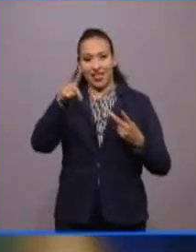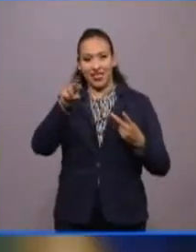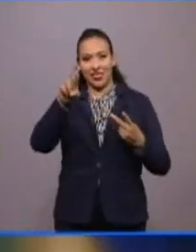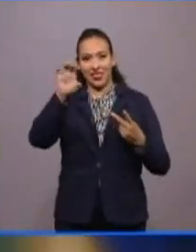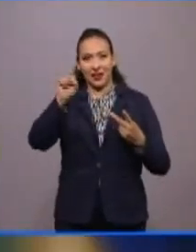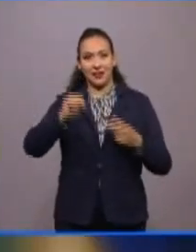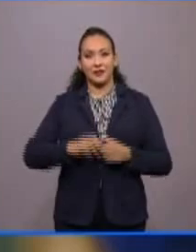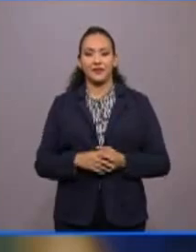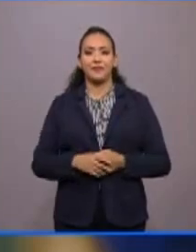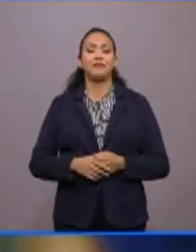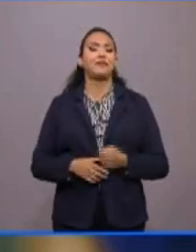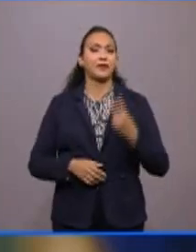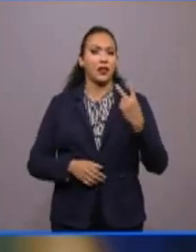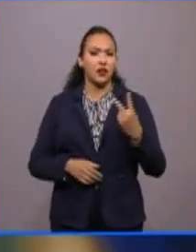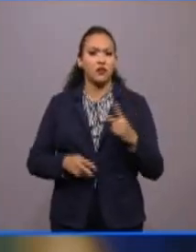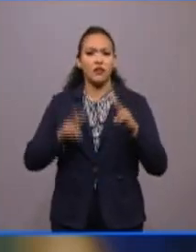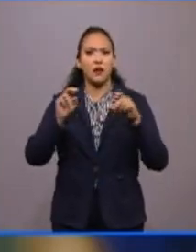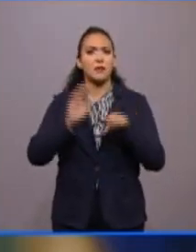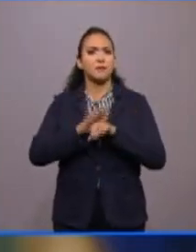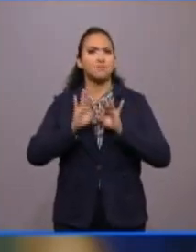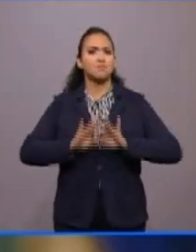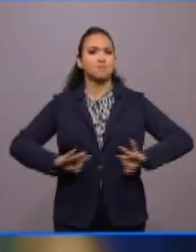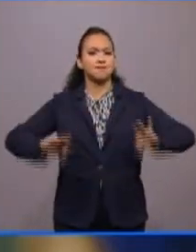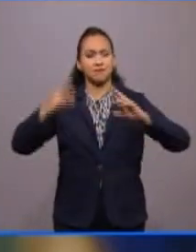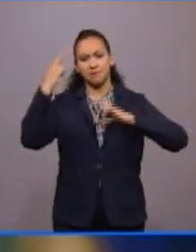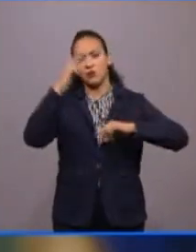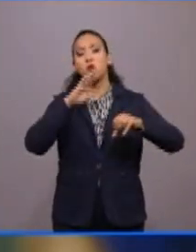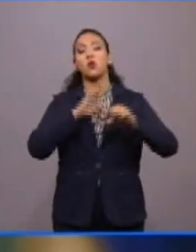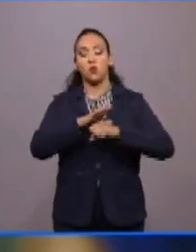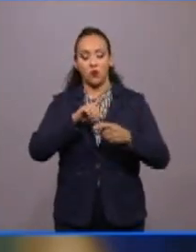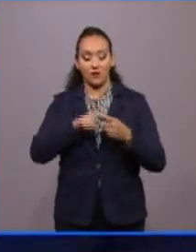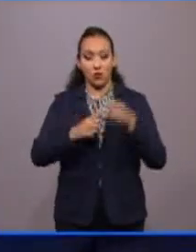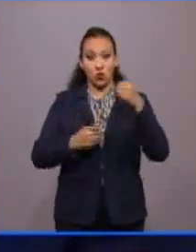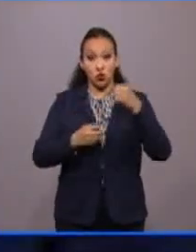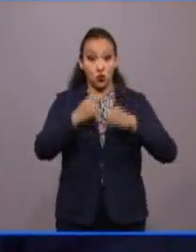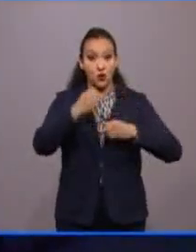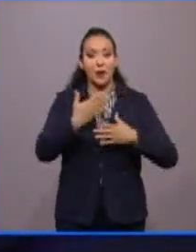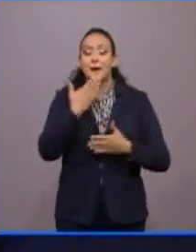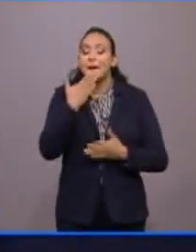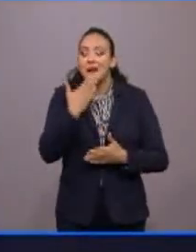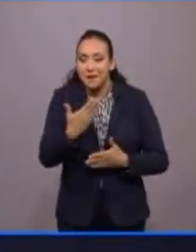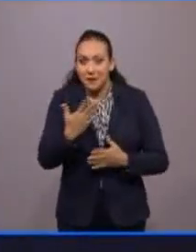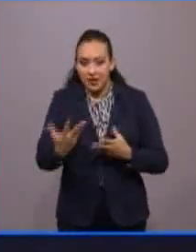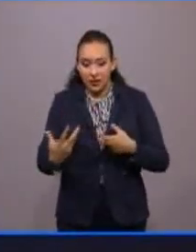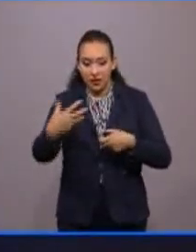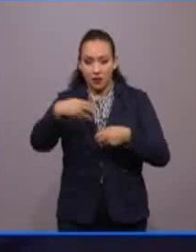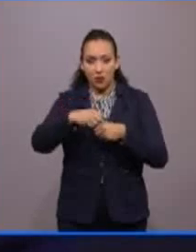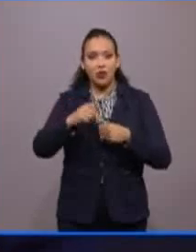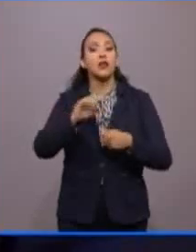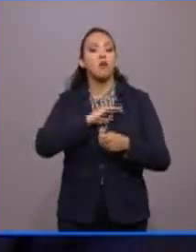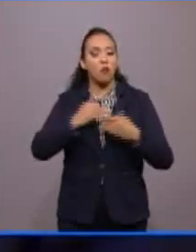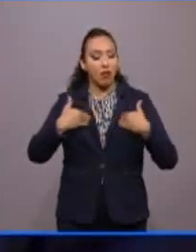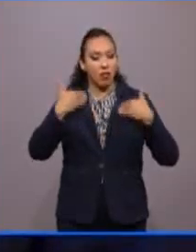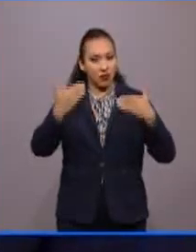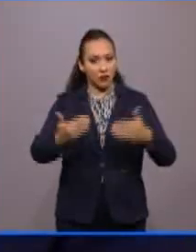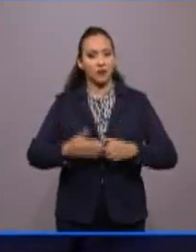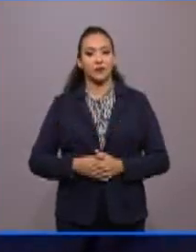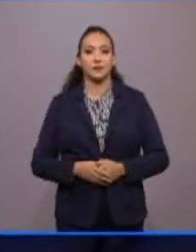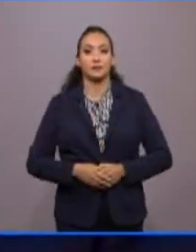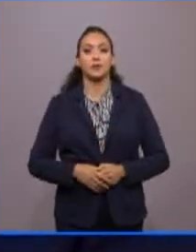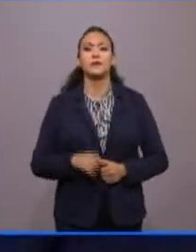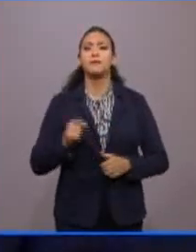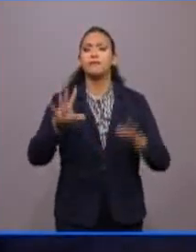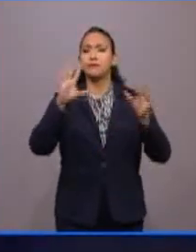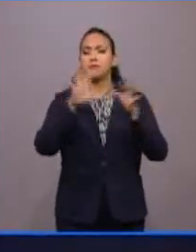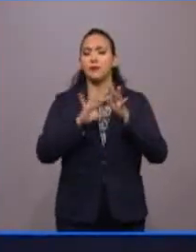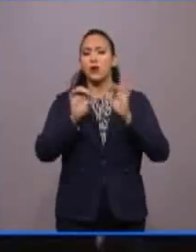Alamán. Los principales ejes temáticos de la cumbre son una justicia oportuna, inclusiva y confiable. Además, se